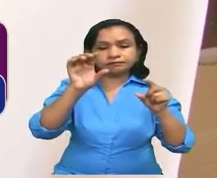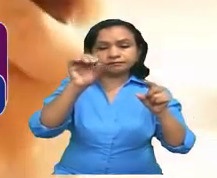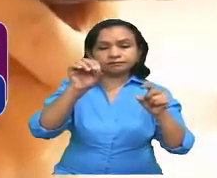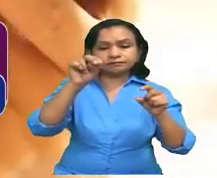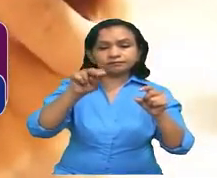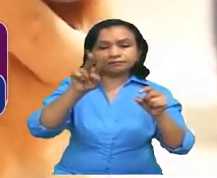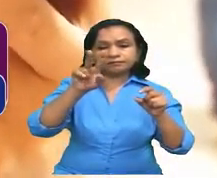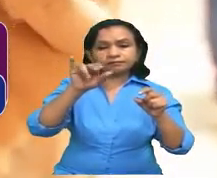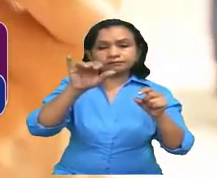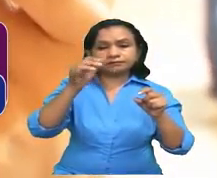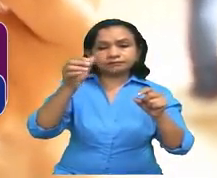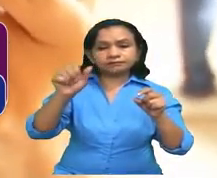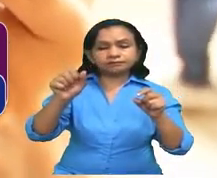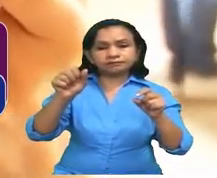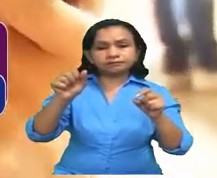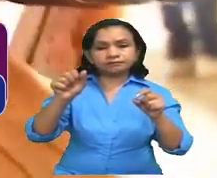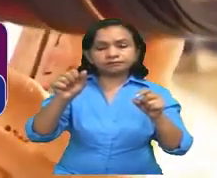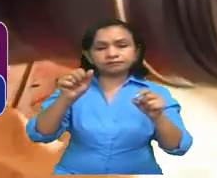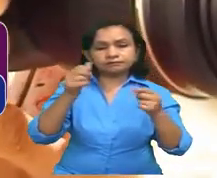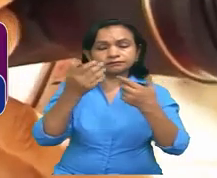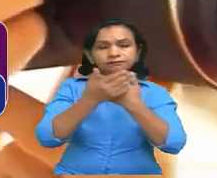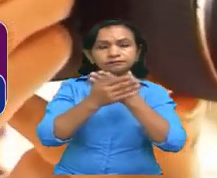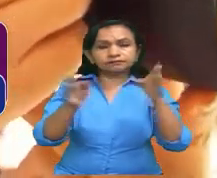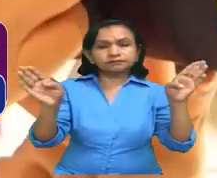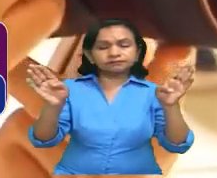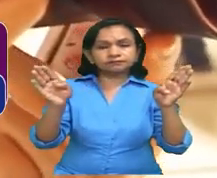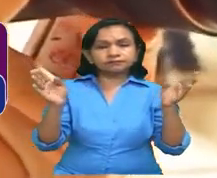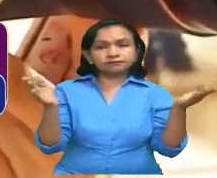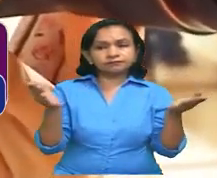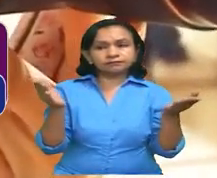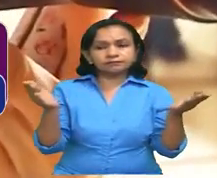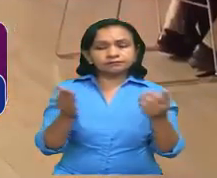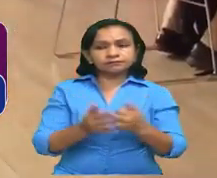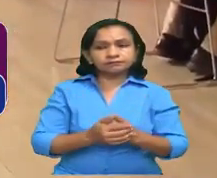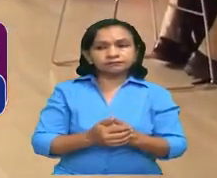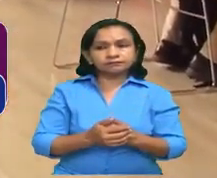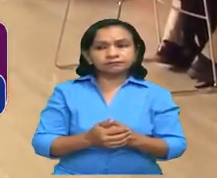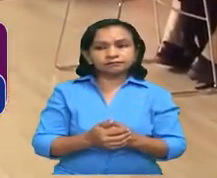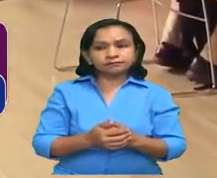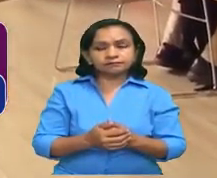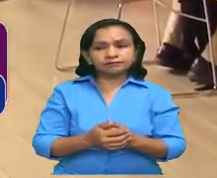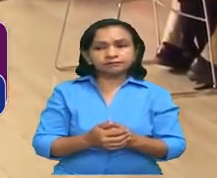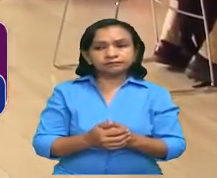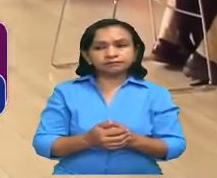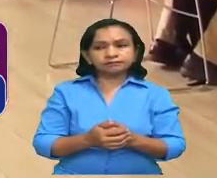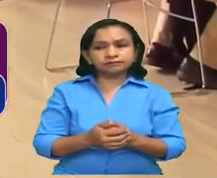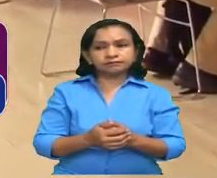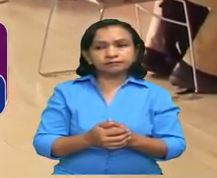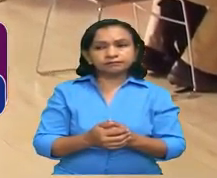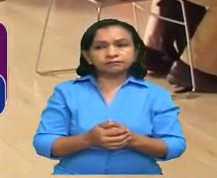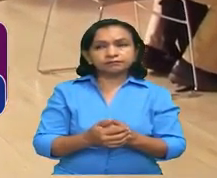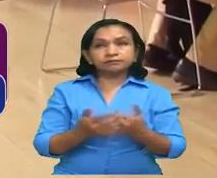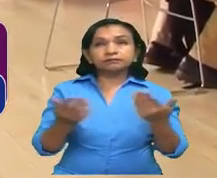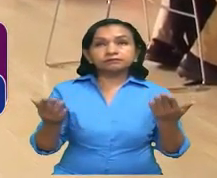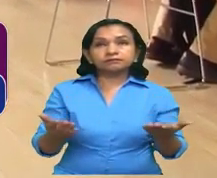trabajando estos paquetes multidestino. El hecho de que exista y que se estén ampliando, porque entiendo que